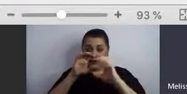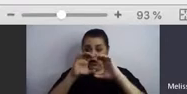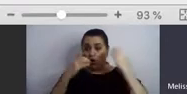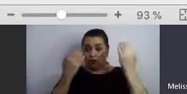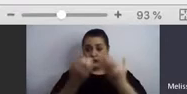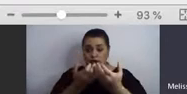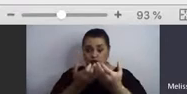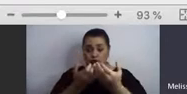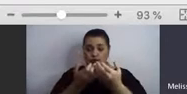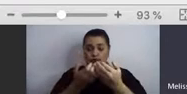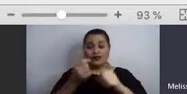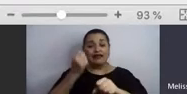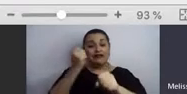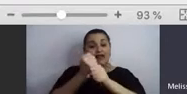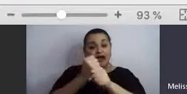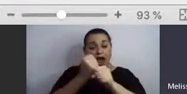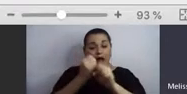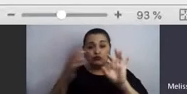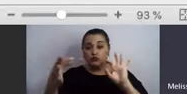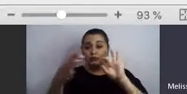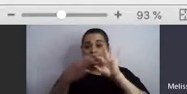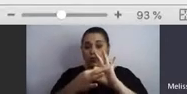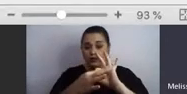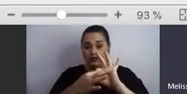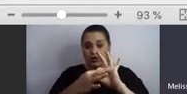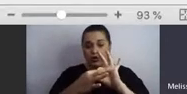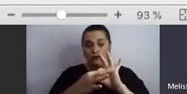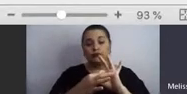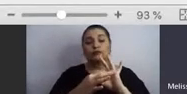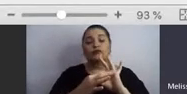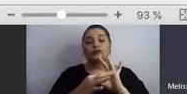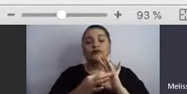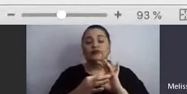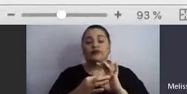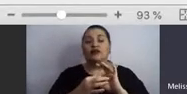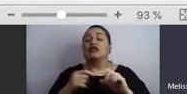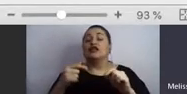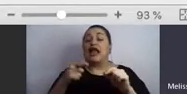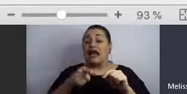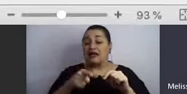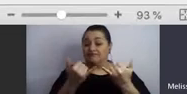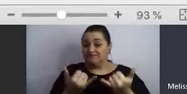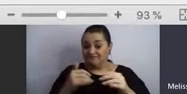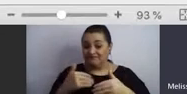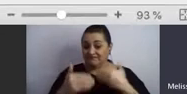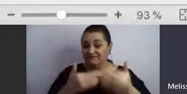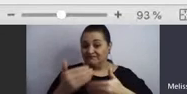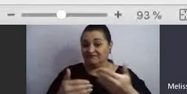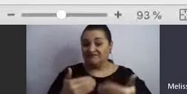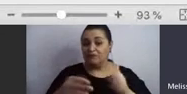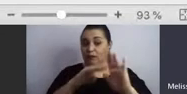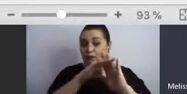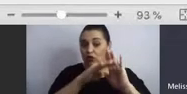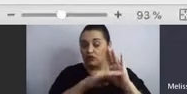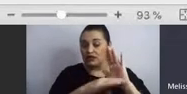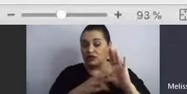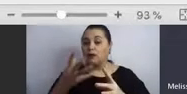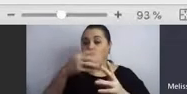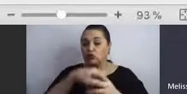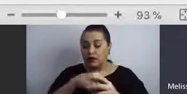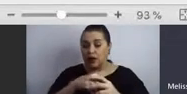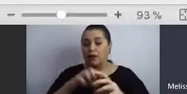trabajamos en una vinculación en la cual estuvo este proceso, pues estuvo involucrado, por